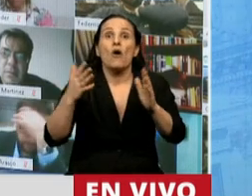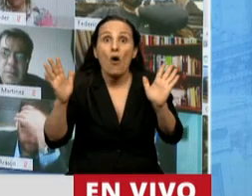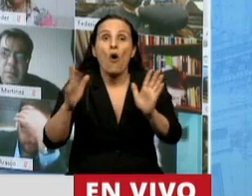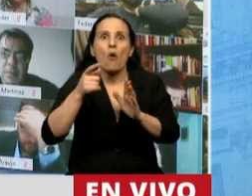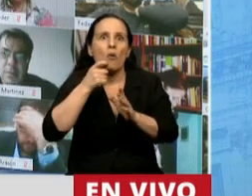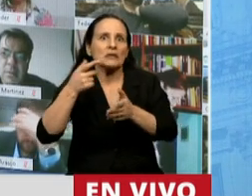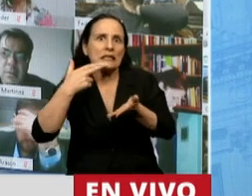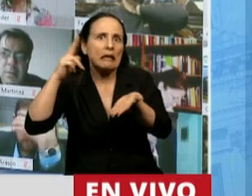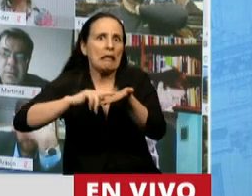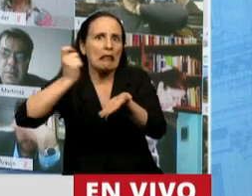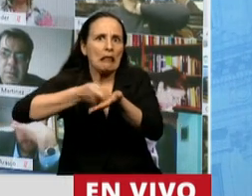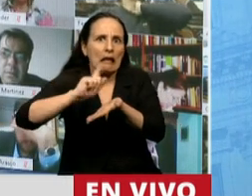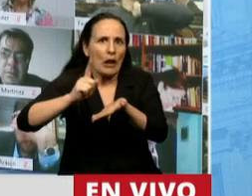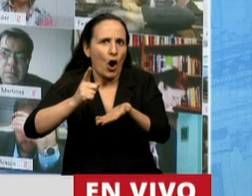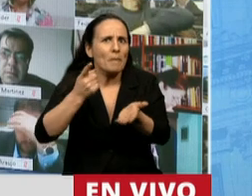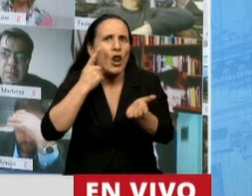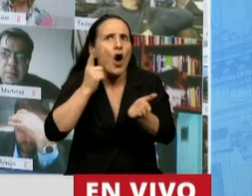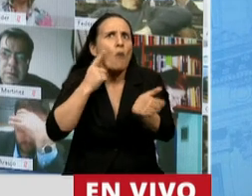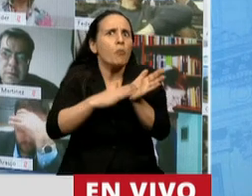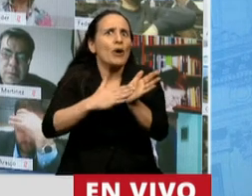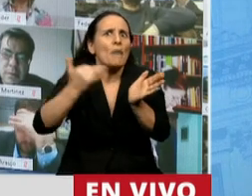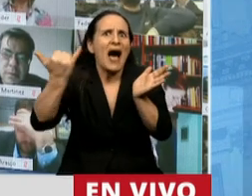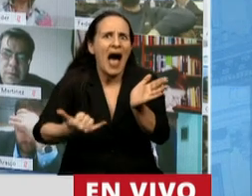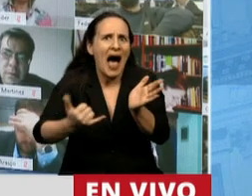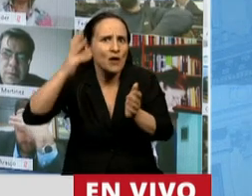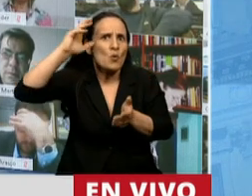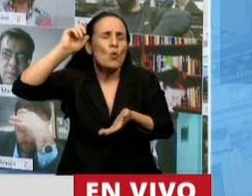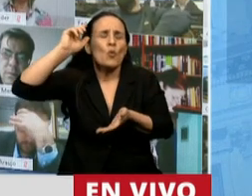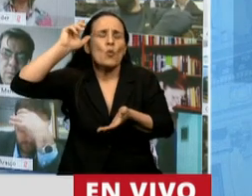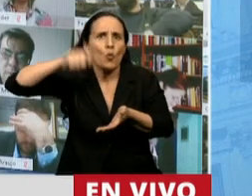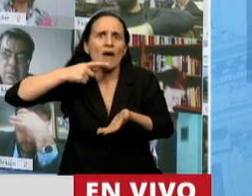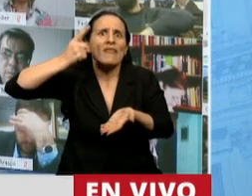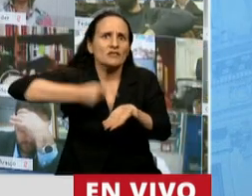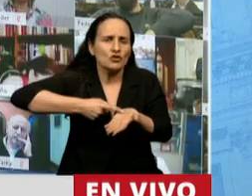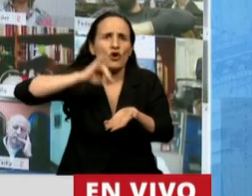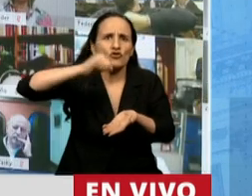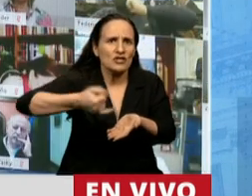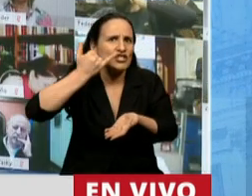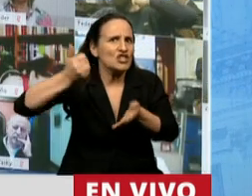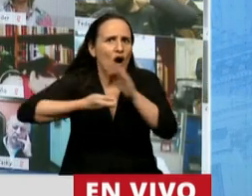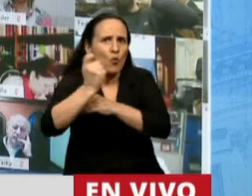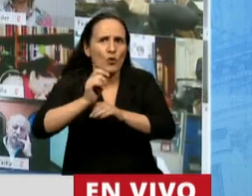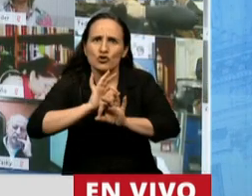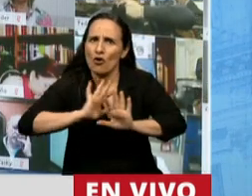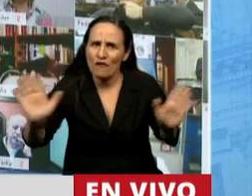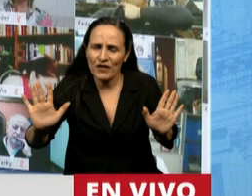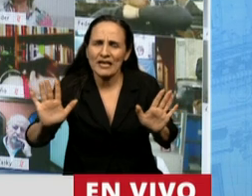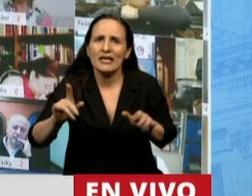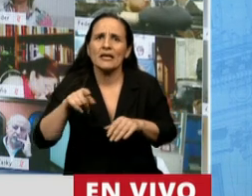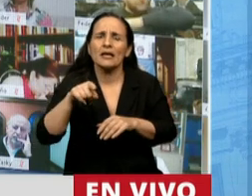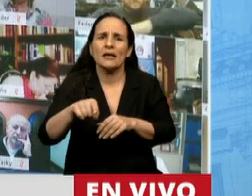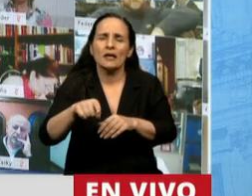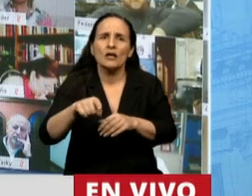por defraudación fiscal con sentencia firme pasada en autoridad de cosa juzgada en lo que que concierne a las